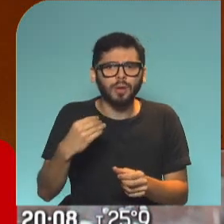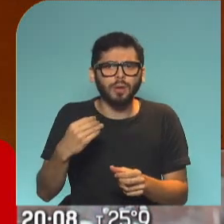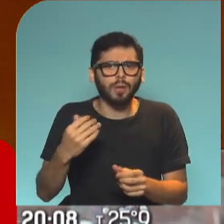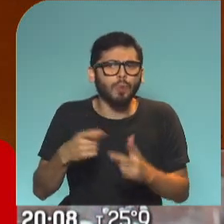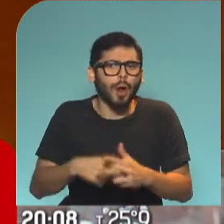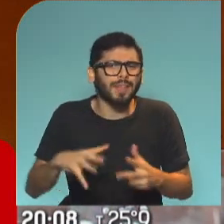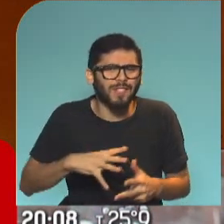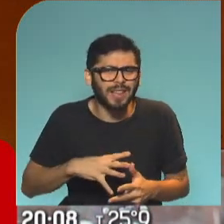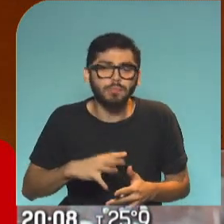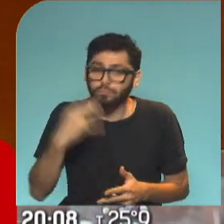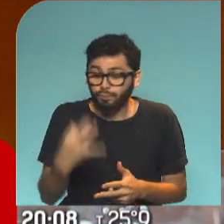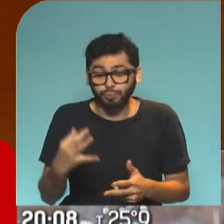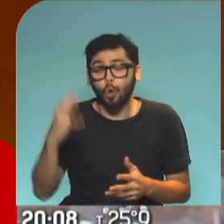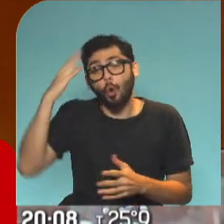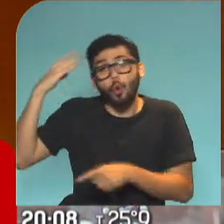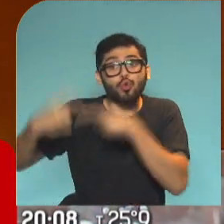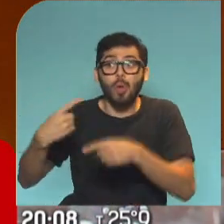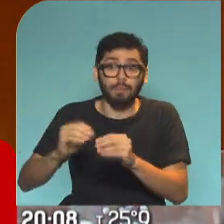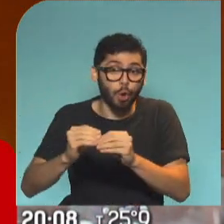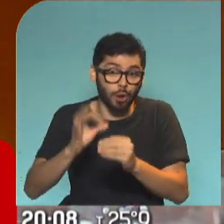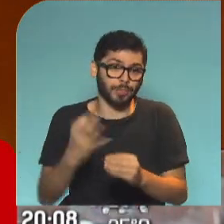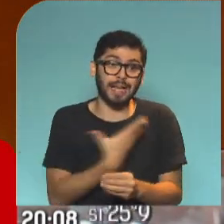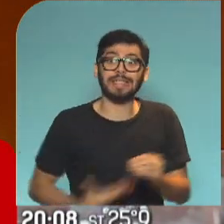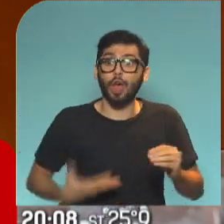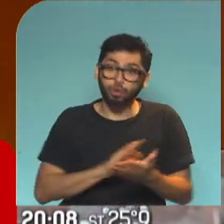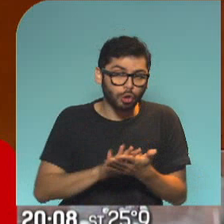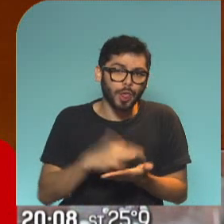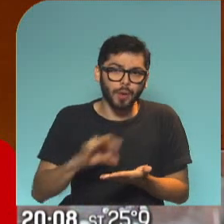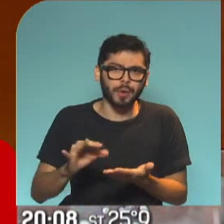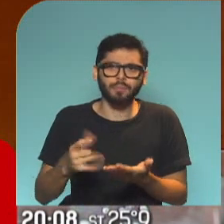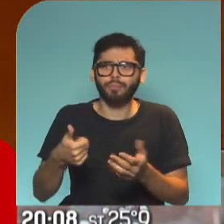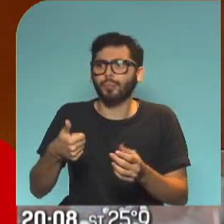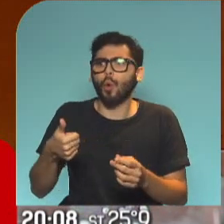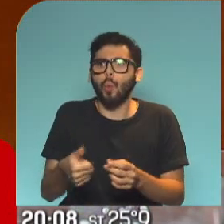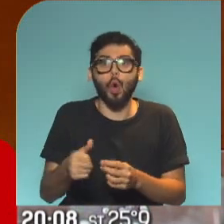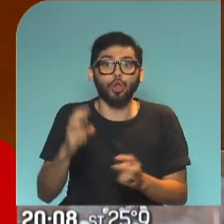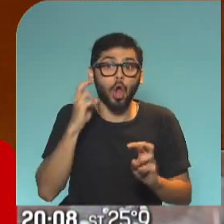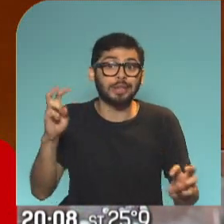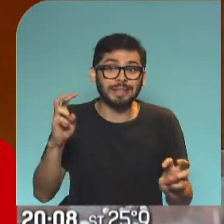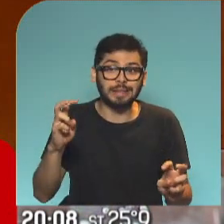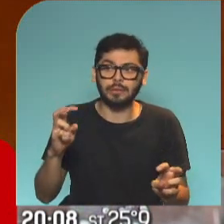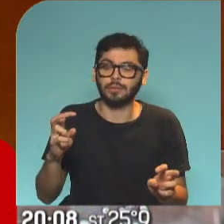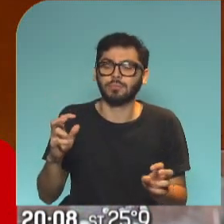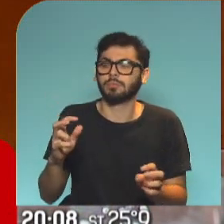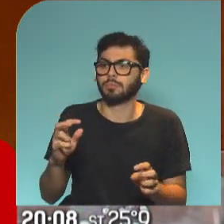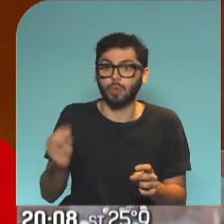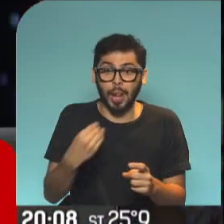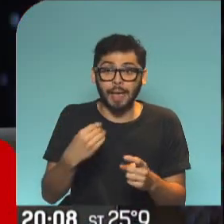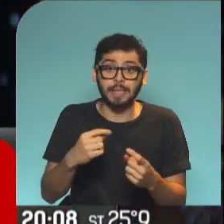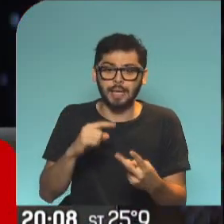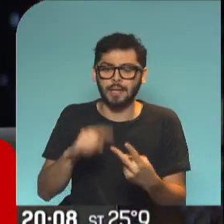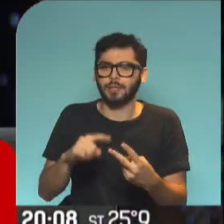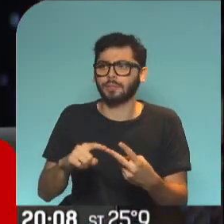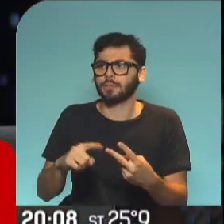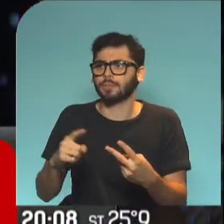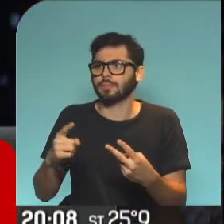un problema del estado que tiene que resolverlo no alcanzan los botones antipánico no alcanzan muchas veces las